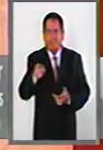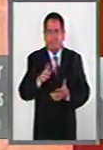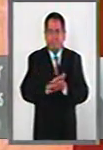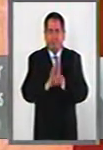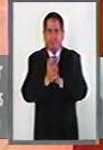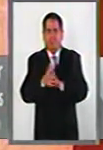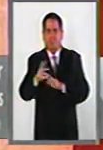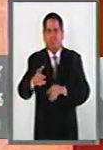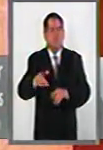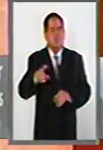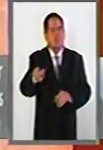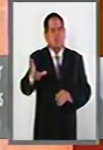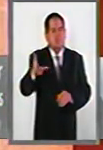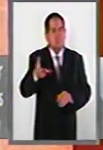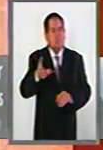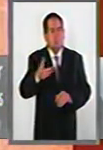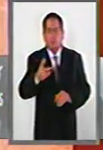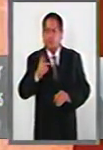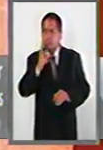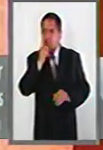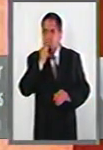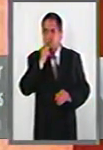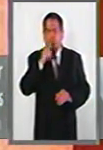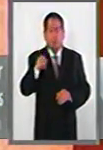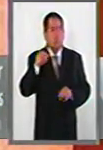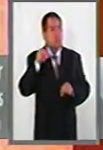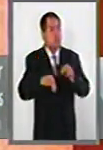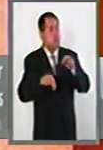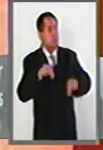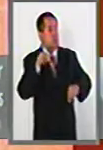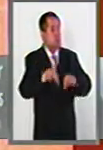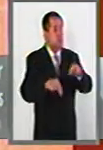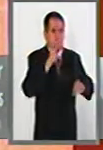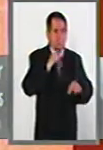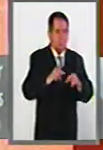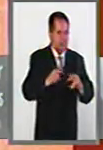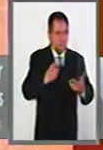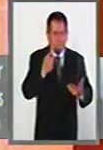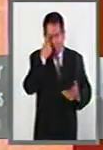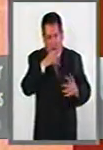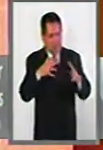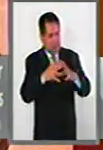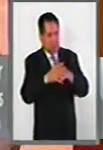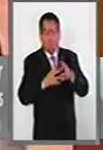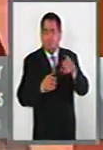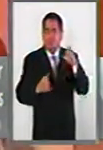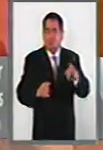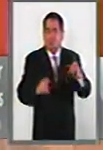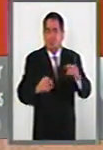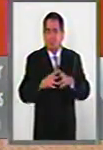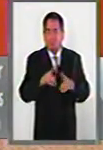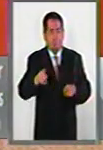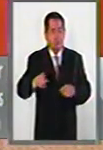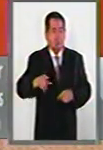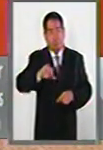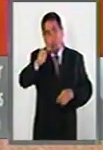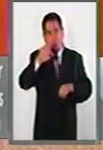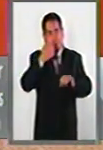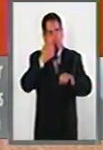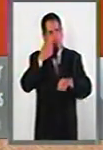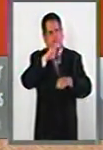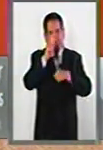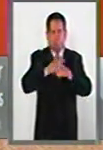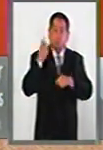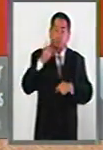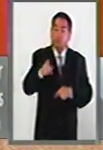en la policía que por todos lados, en esta guerra insensata y absurda impuesta por el extranjero, ¿verdad?,